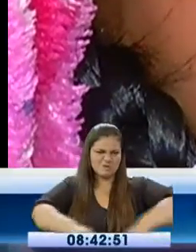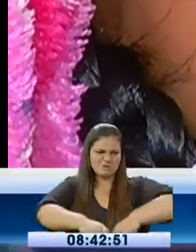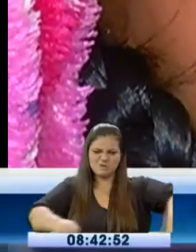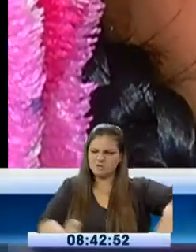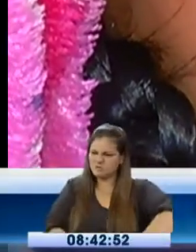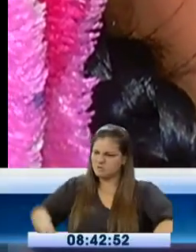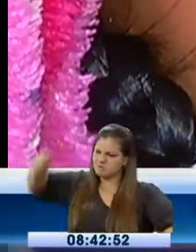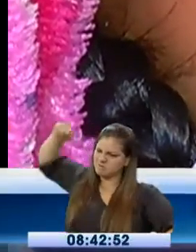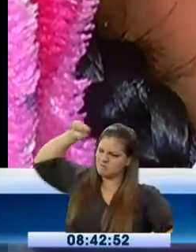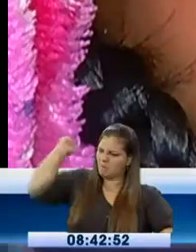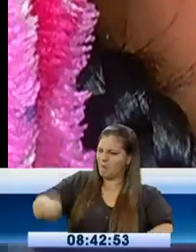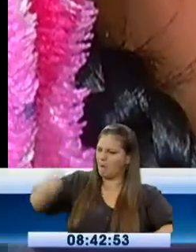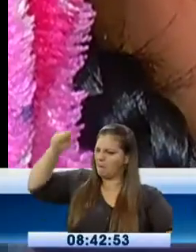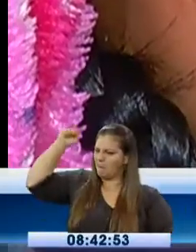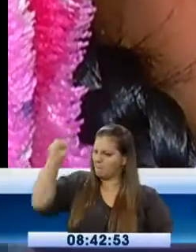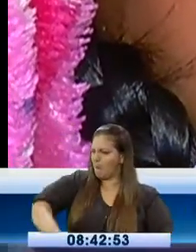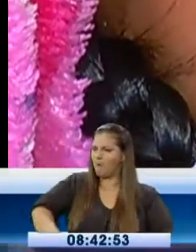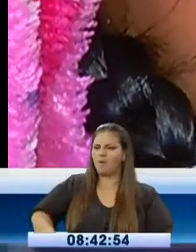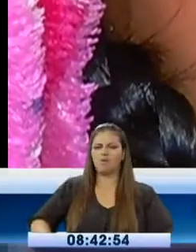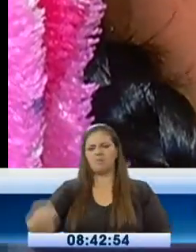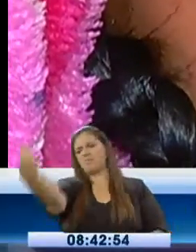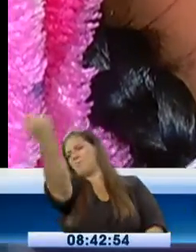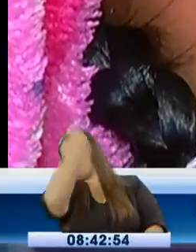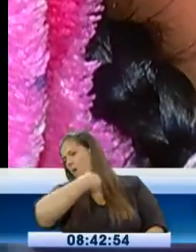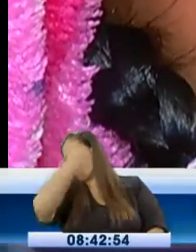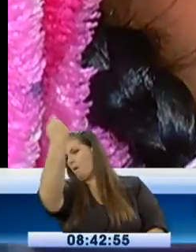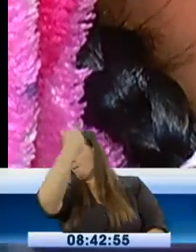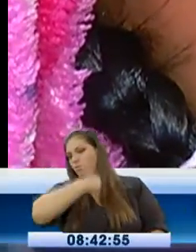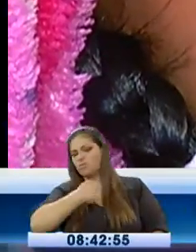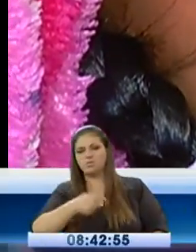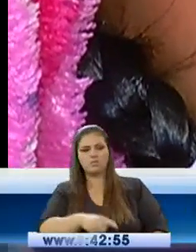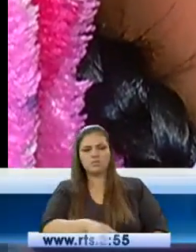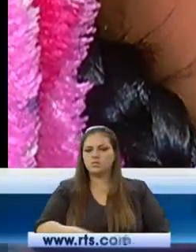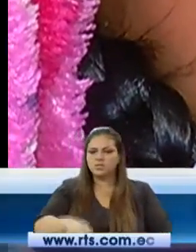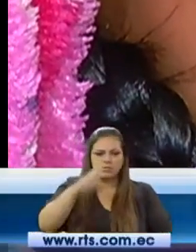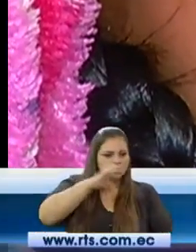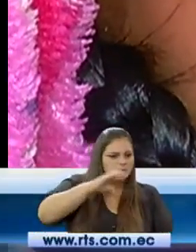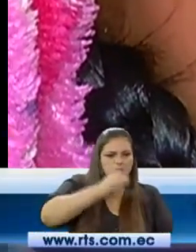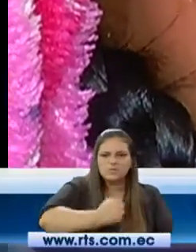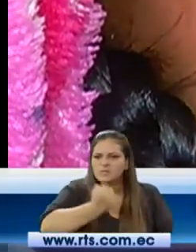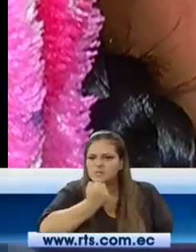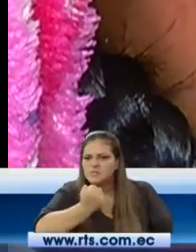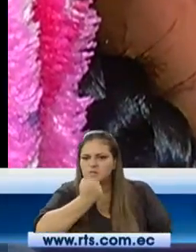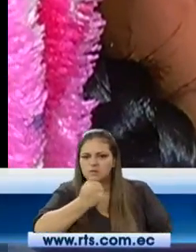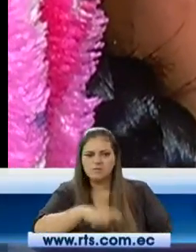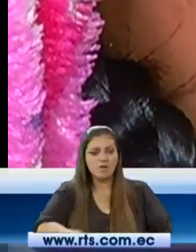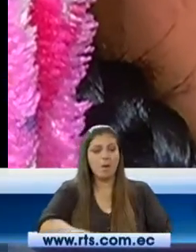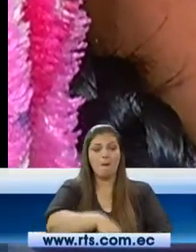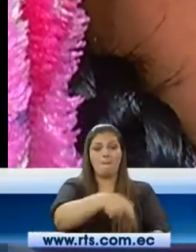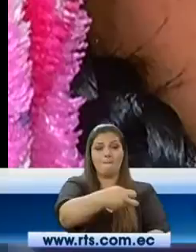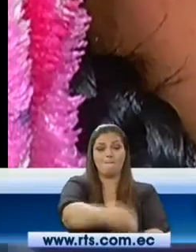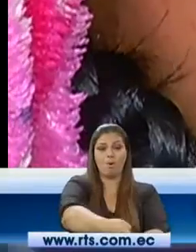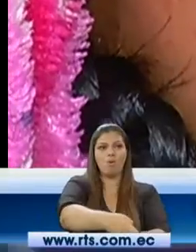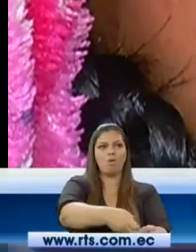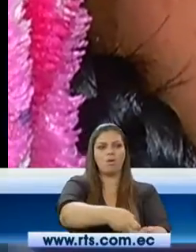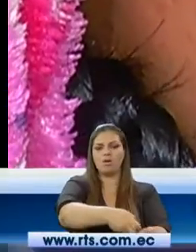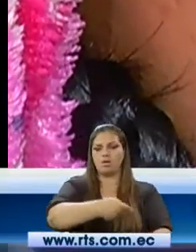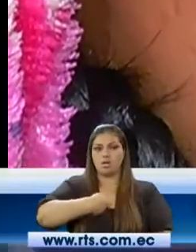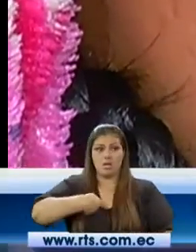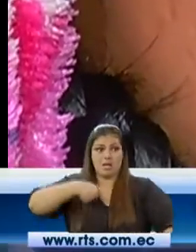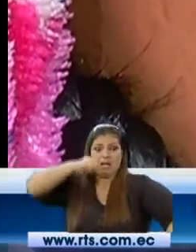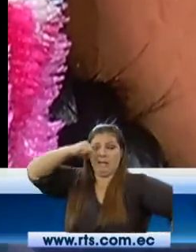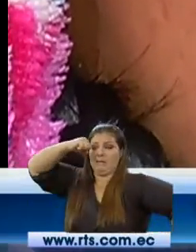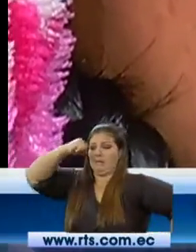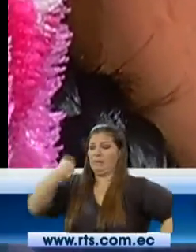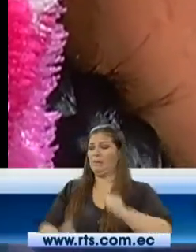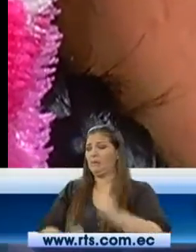pude empujarlo, entonces era ahí como que se cayó sentado, entonces yo pude correr, pero él igual me alcanzó con la otra piedra y me lanzó un piedrazo aquí, entonces yo